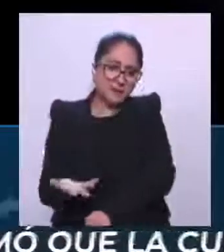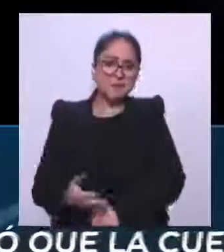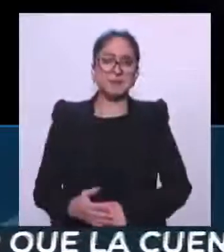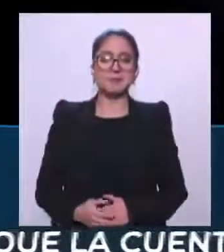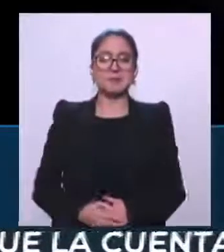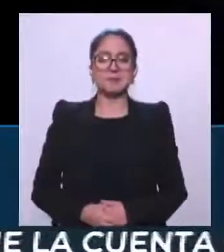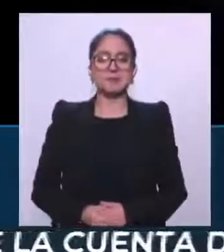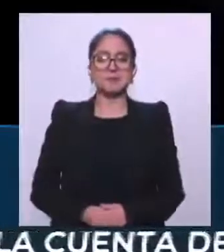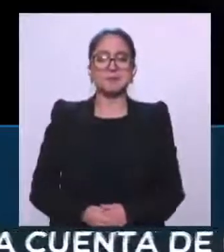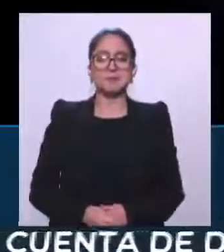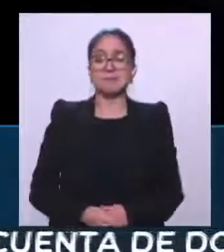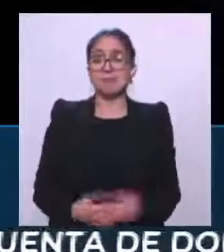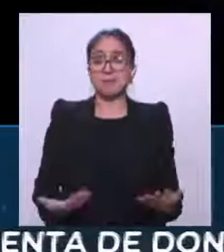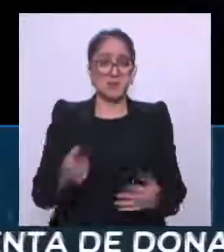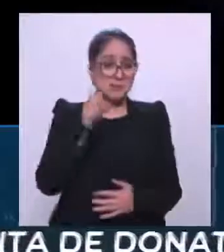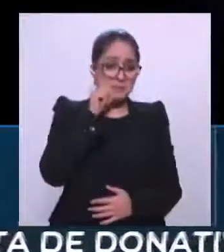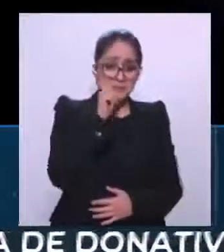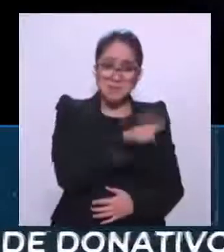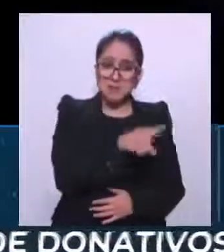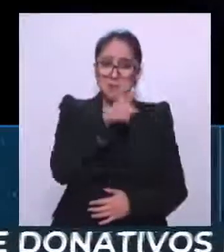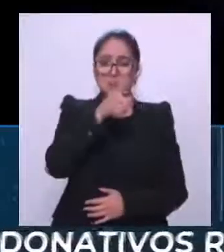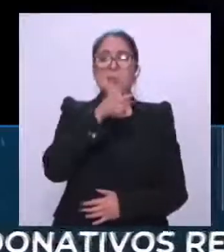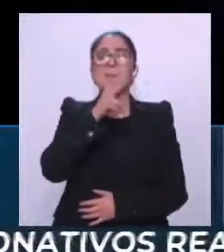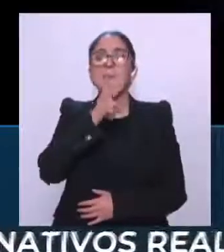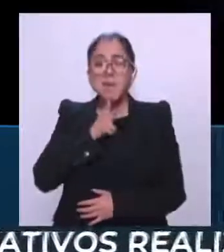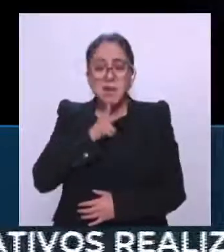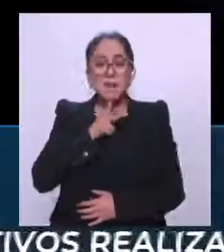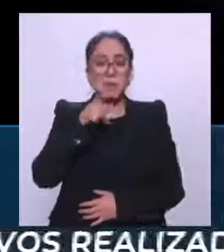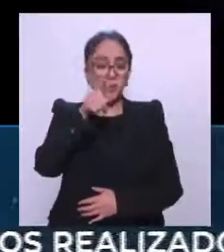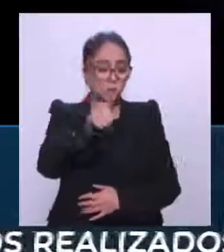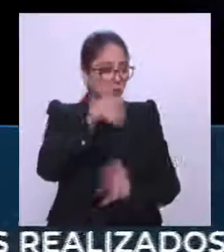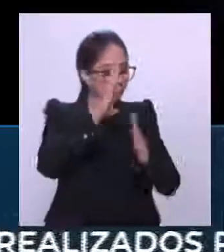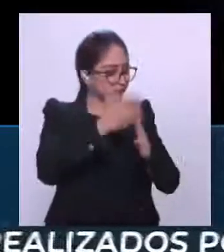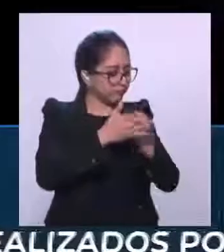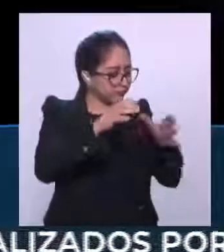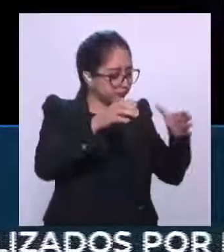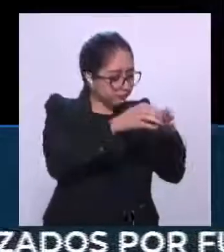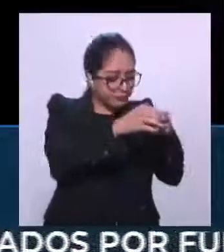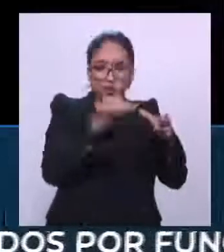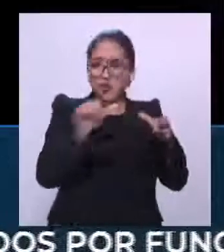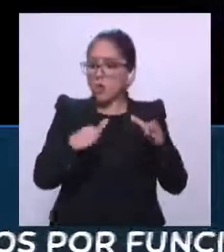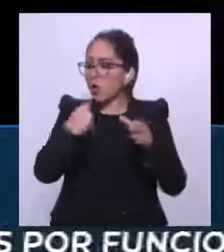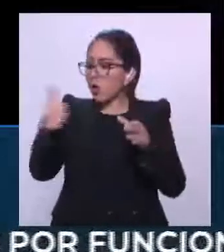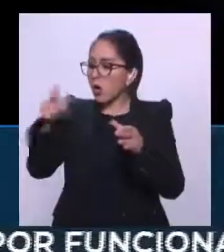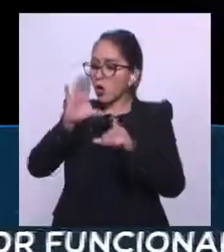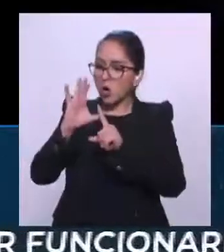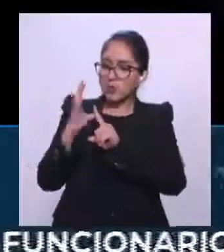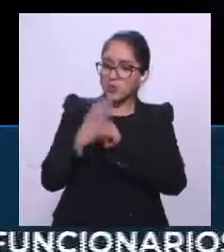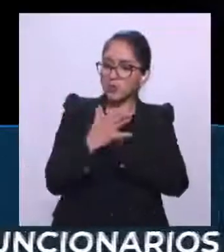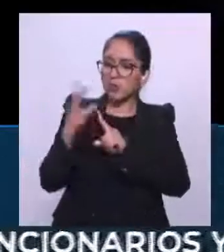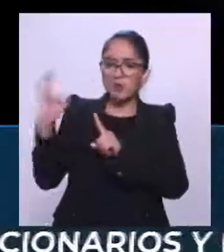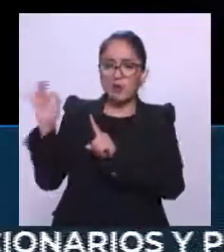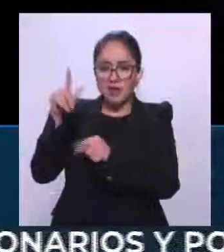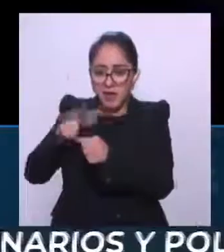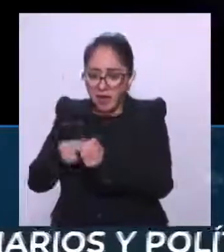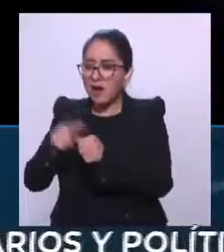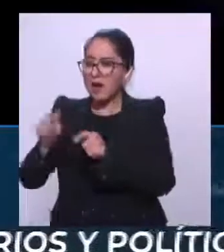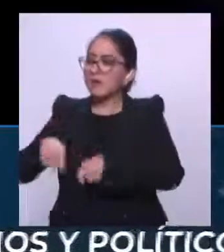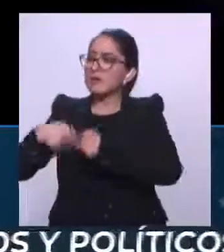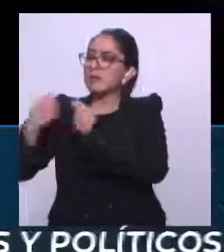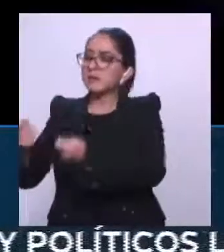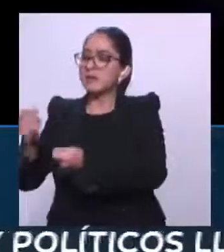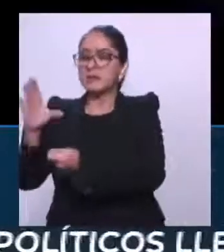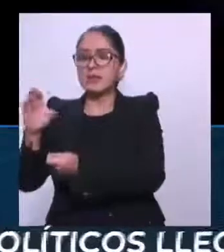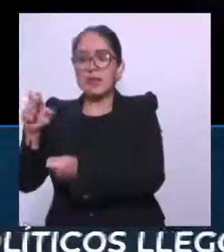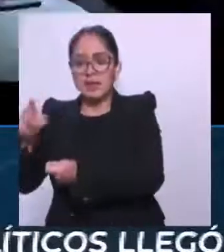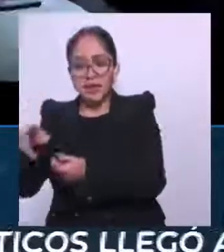mira, es lo mismo que Pemex, de repente divides, sacas planeación de Comisión Federal, lo pasas a la CENER, lo pasas a